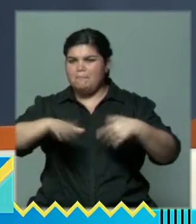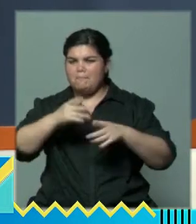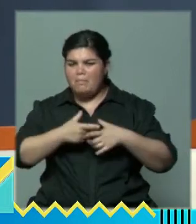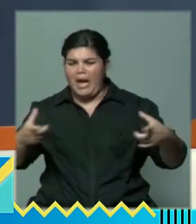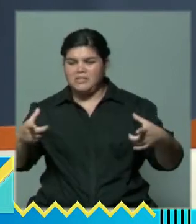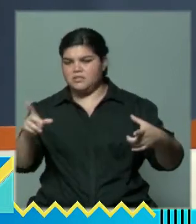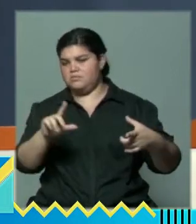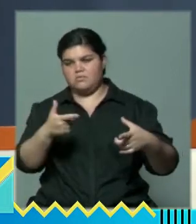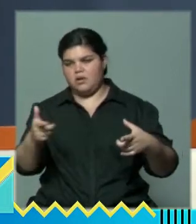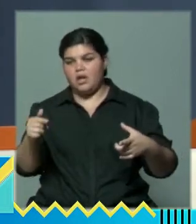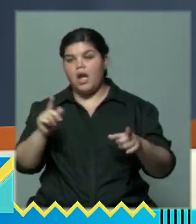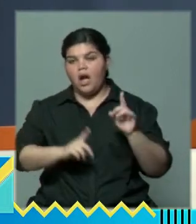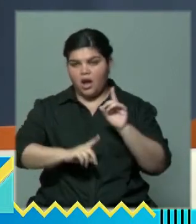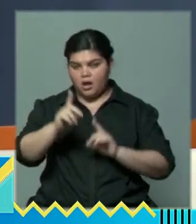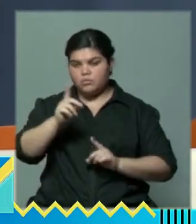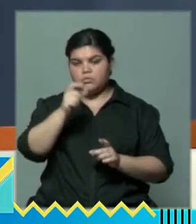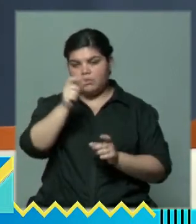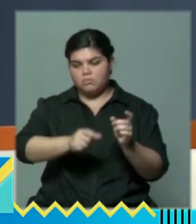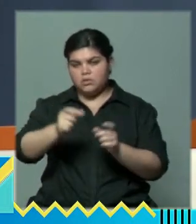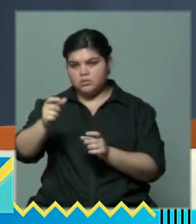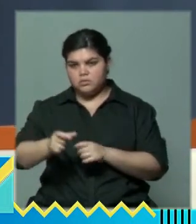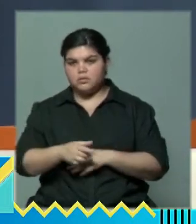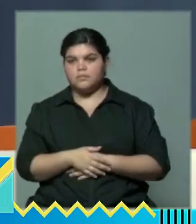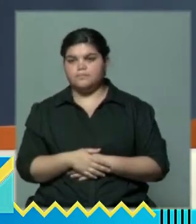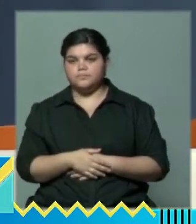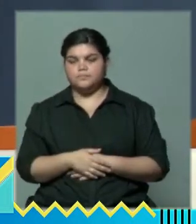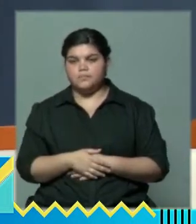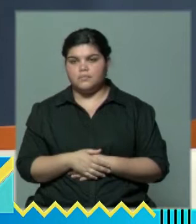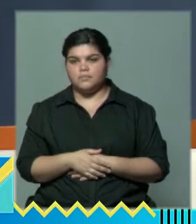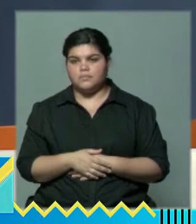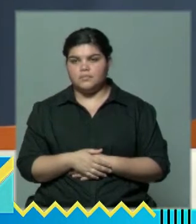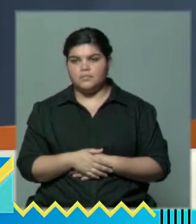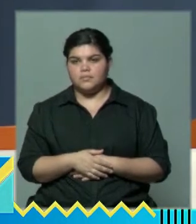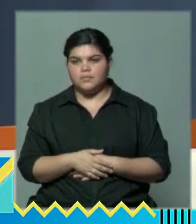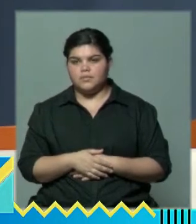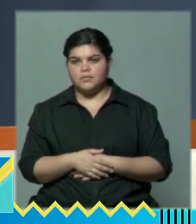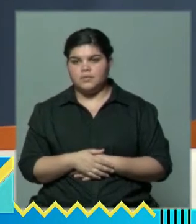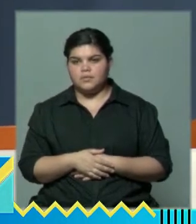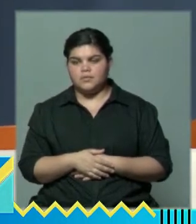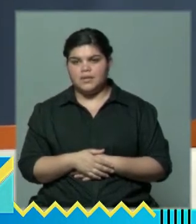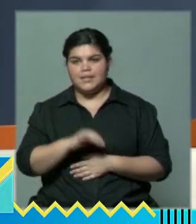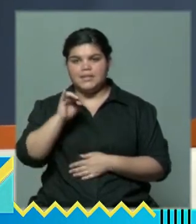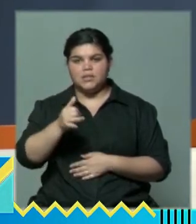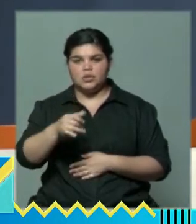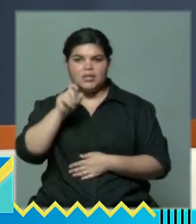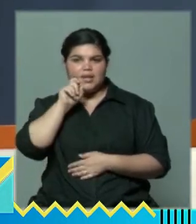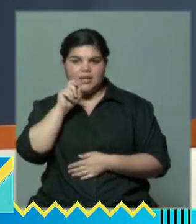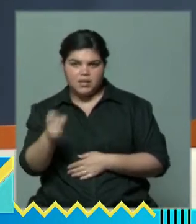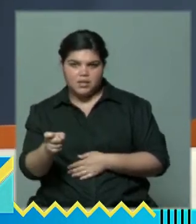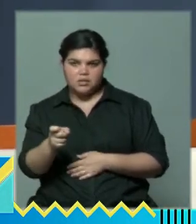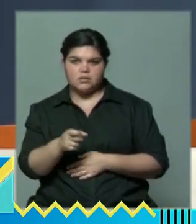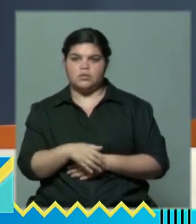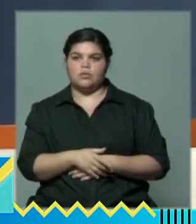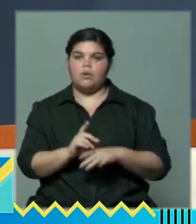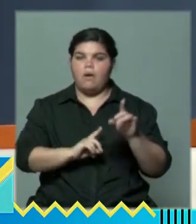tal vez un par de personas que seguramente, tal vez con el afán de cometer algún hecho ilícito o de ver si da